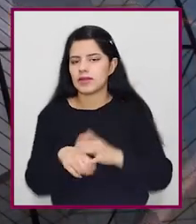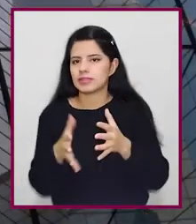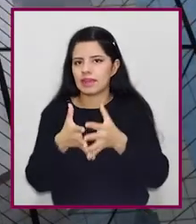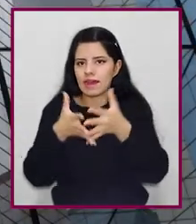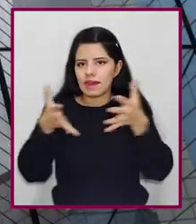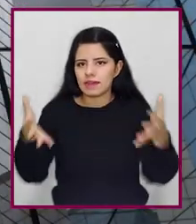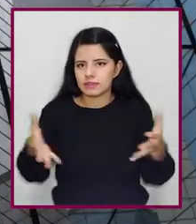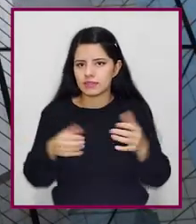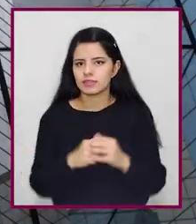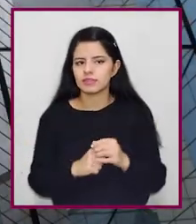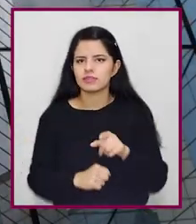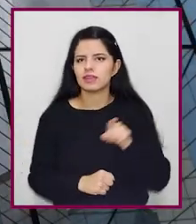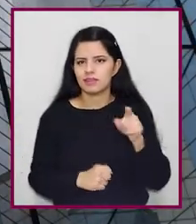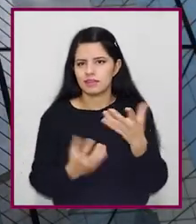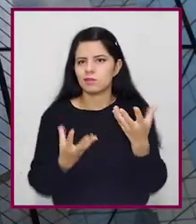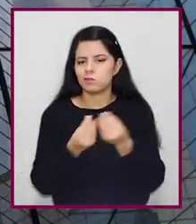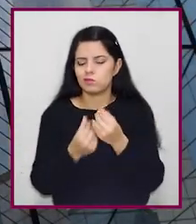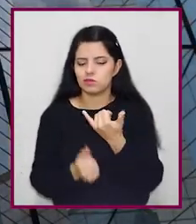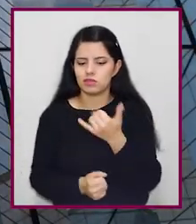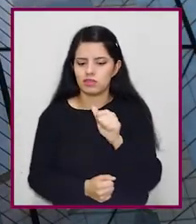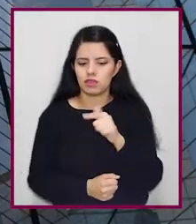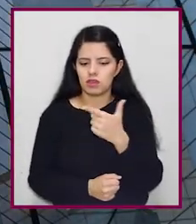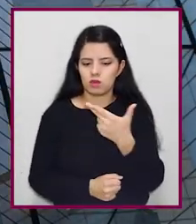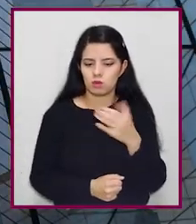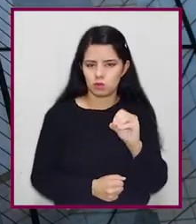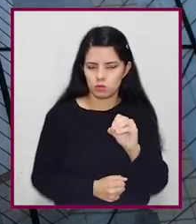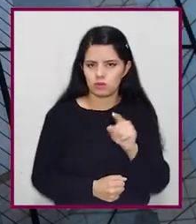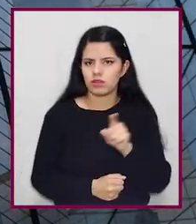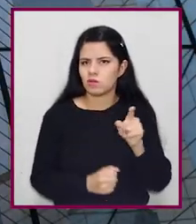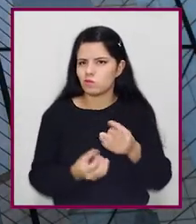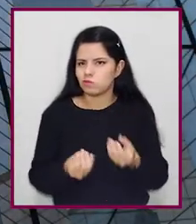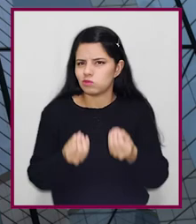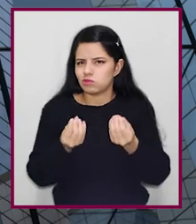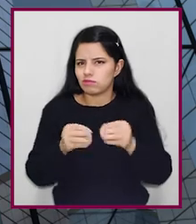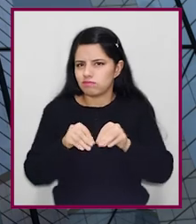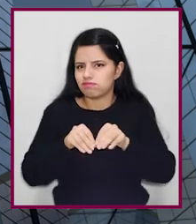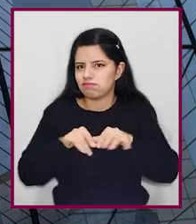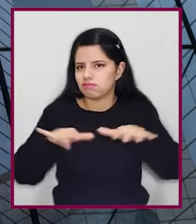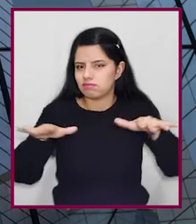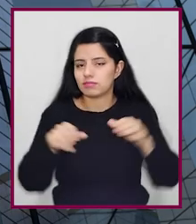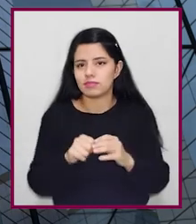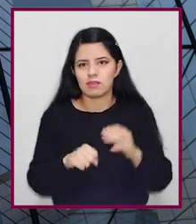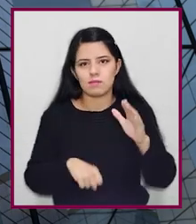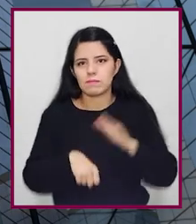Yahoo construyeron el imperio máximo de los buscadores web.